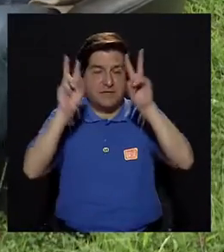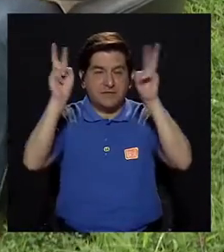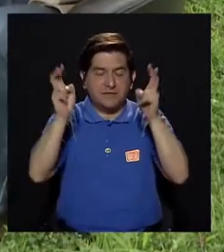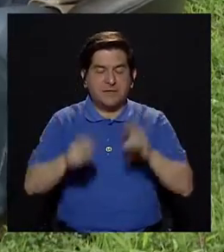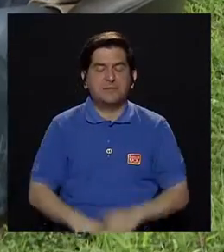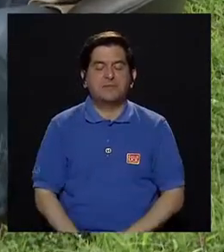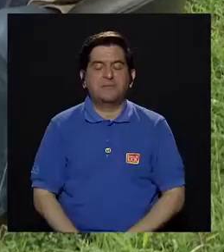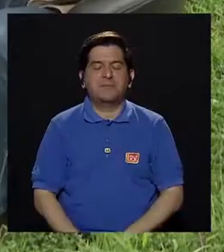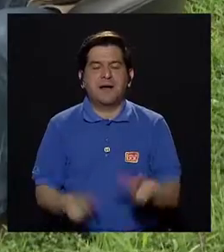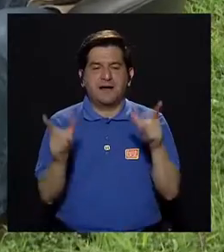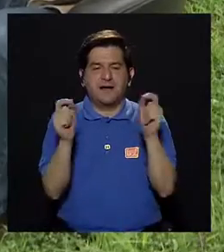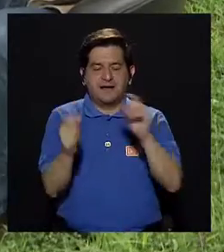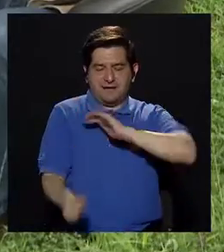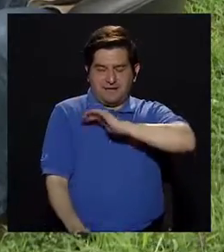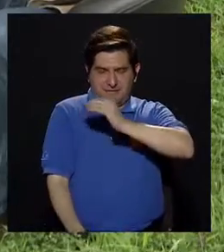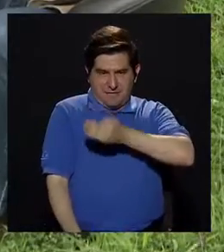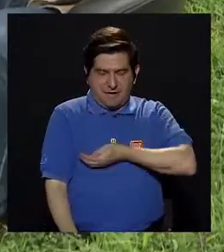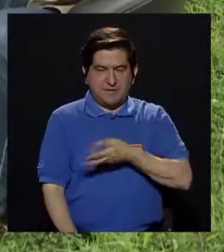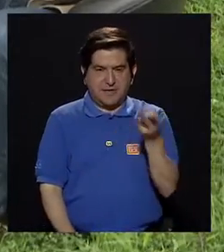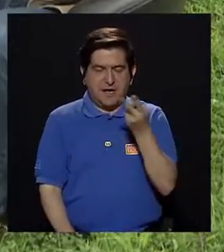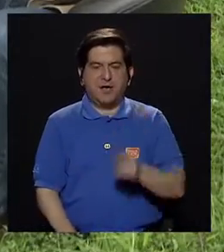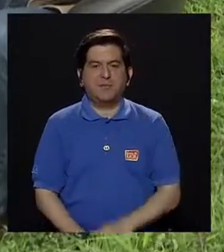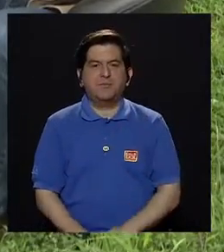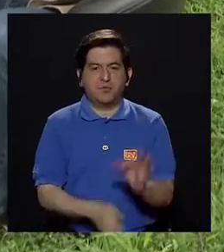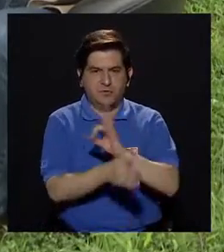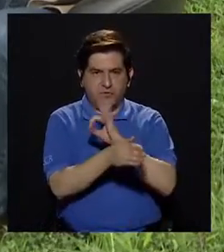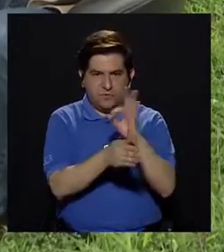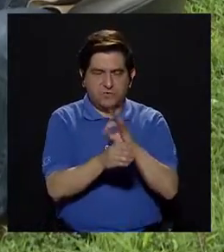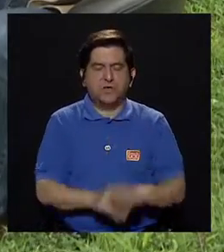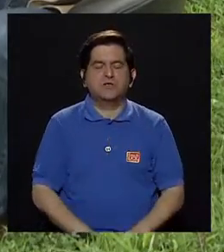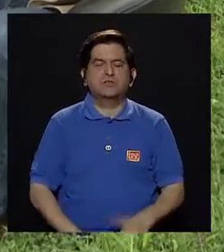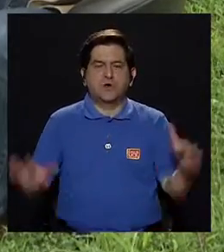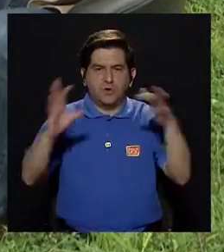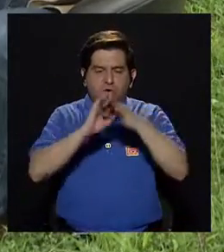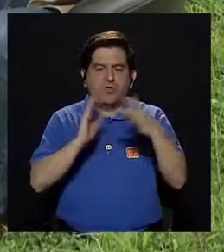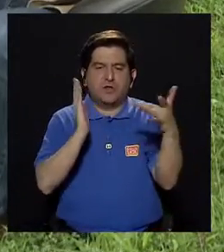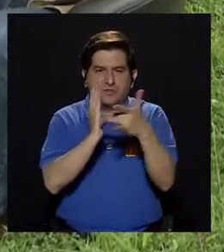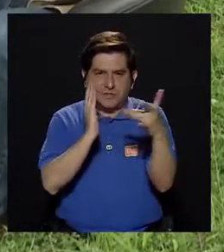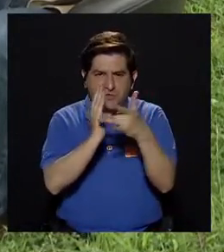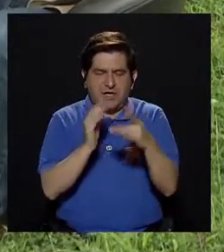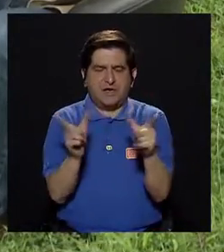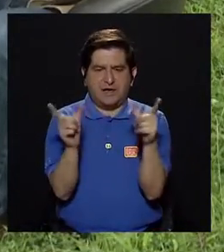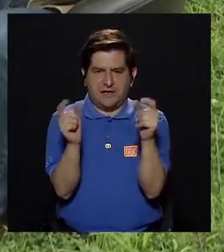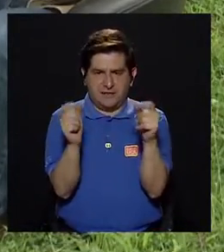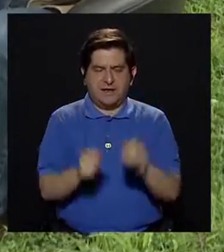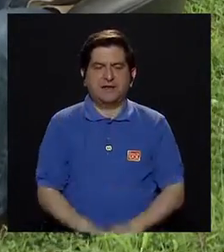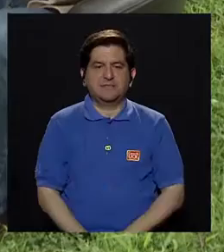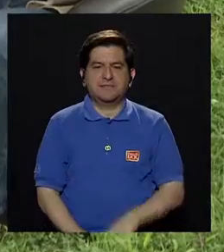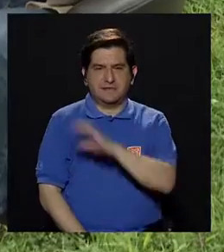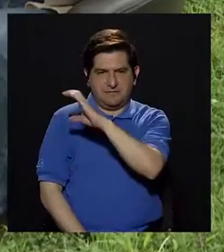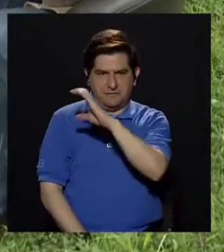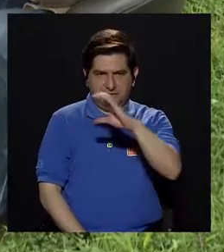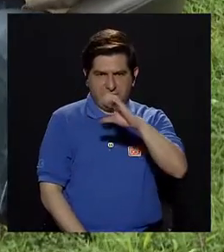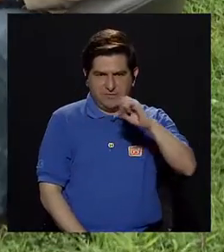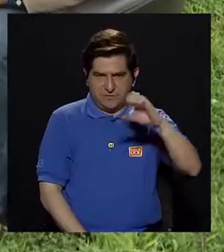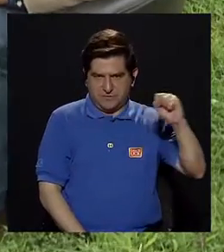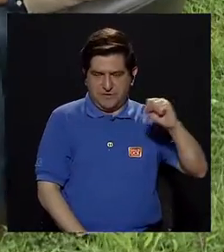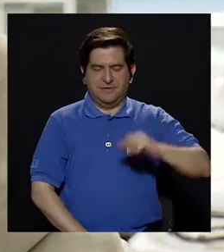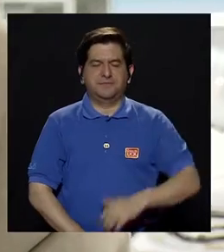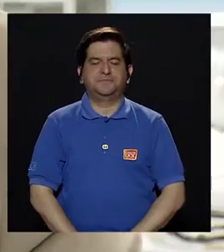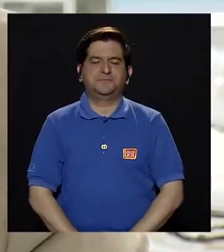de cáncer de mama, ambos funcionarios de la Coordinación Técnica del Cáncer de la Caja Costarricense de Seguro